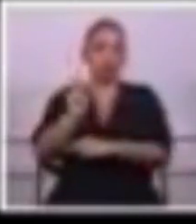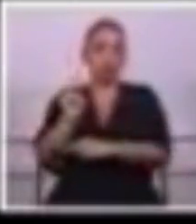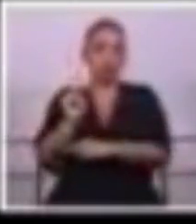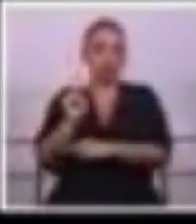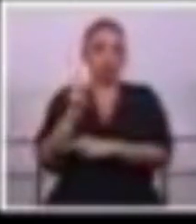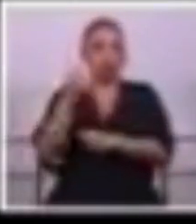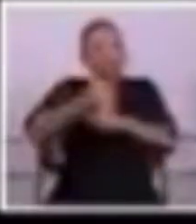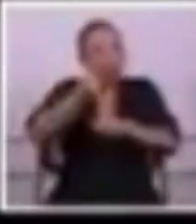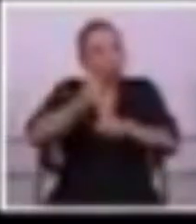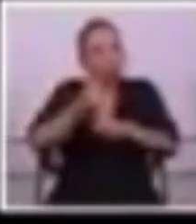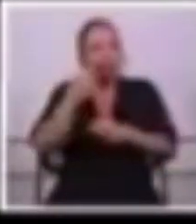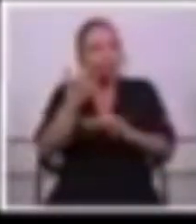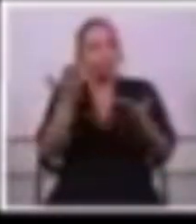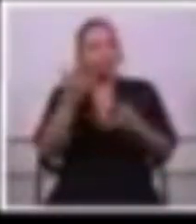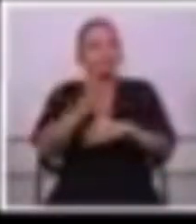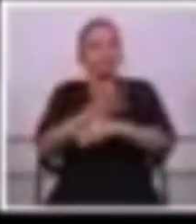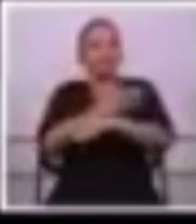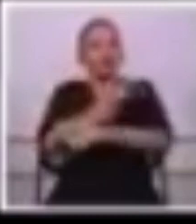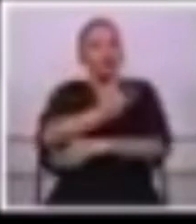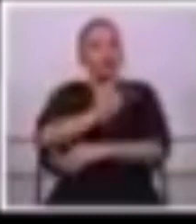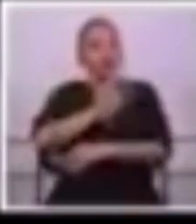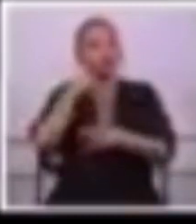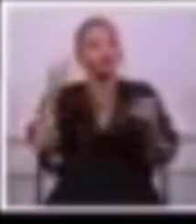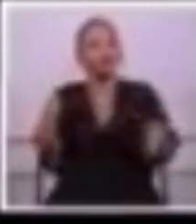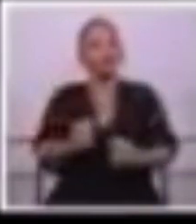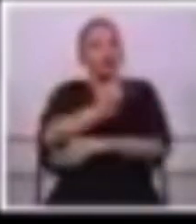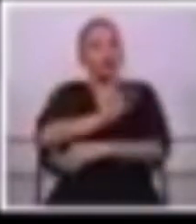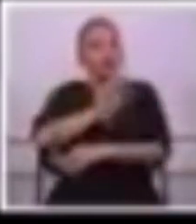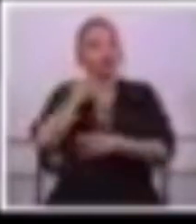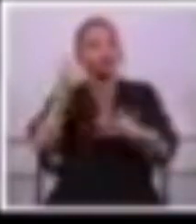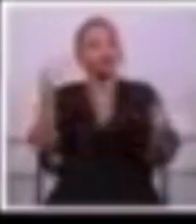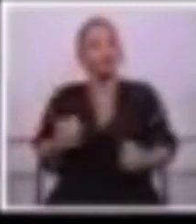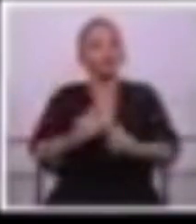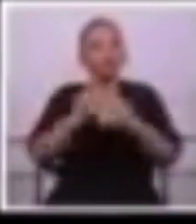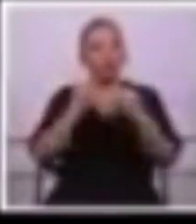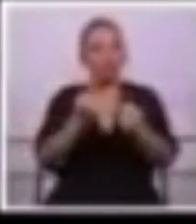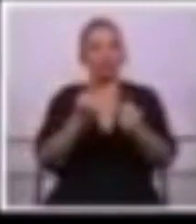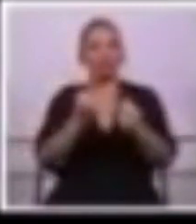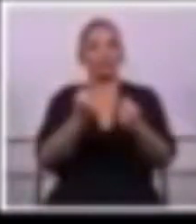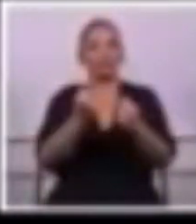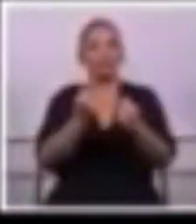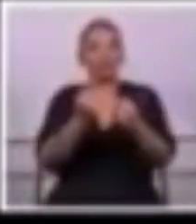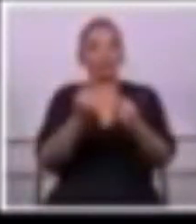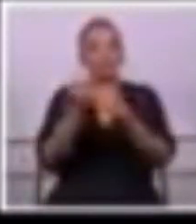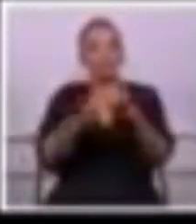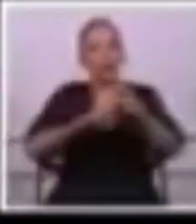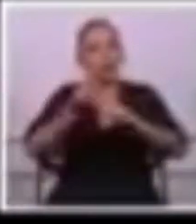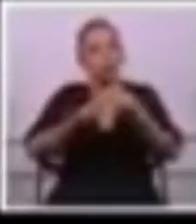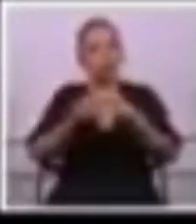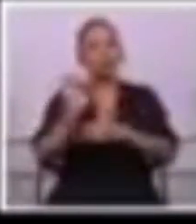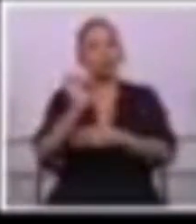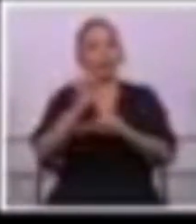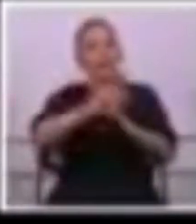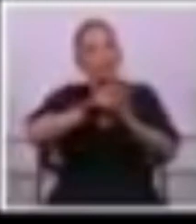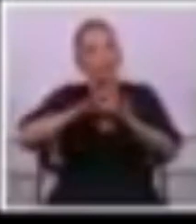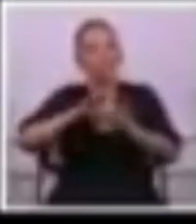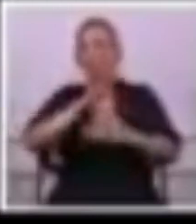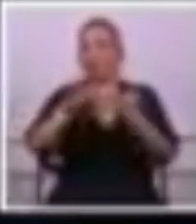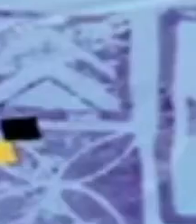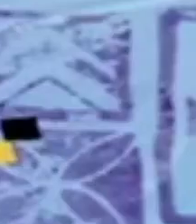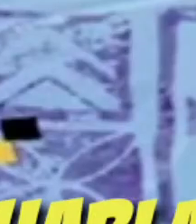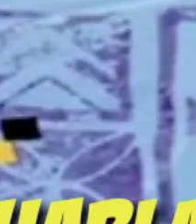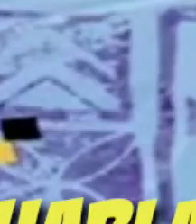todo. Estoy aquí porque no estoy en ninguna otra parte y porque ustedes me llamaron. Y si el pueblo me llama, el pueblo sabrá